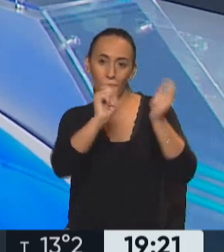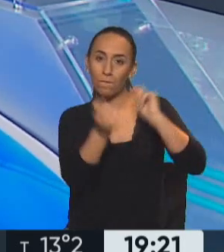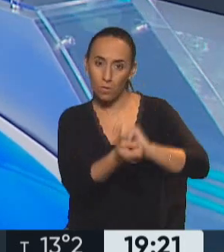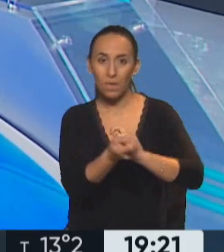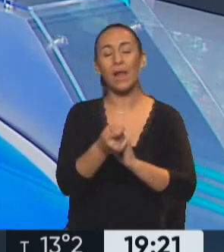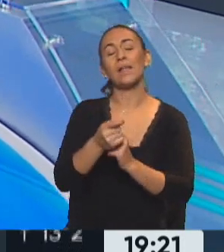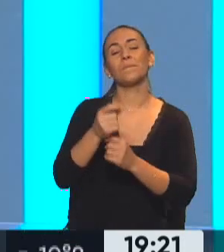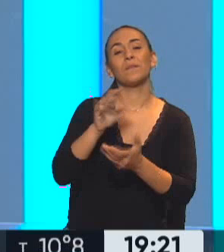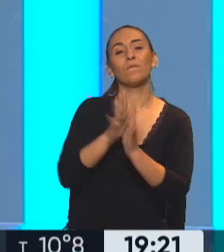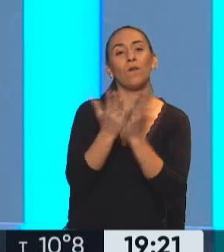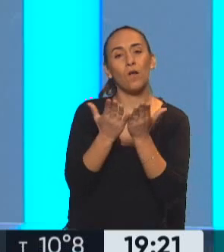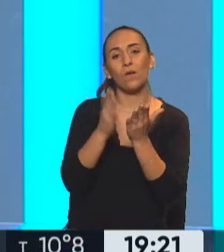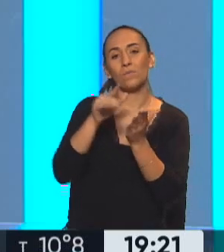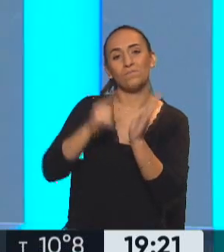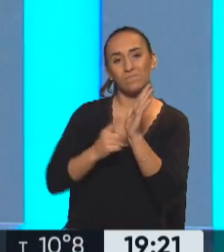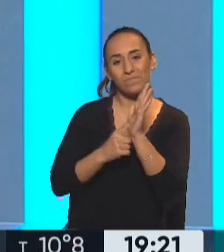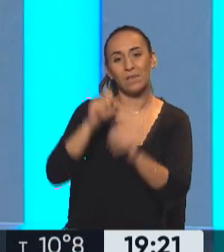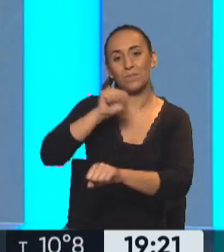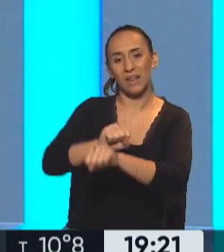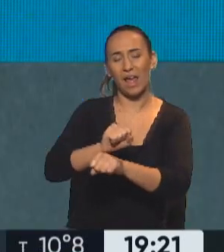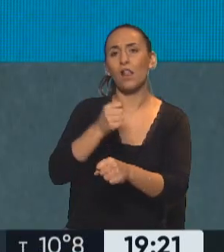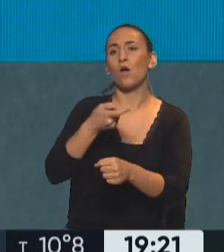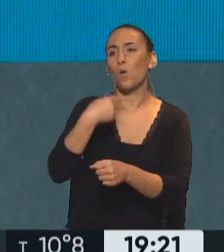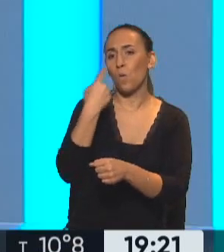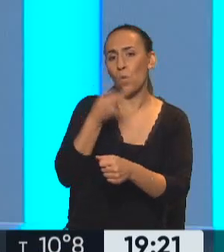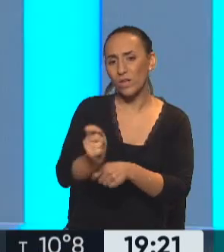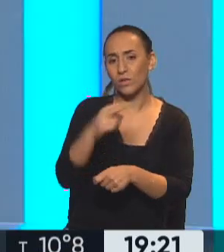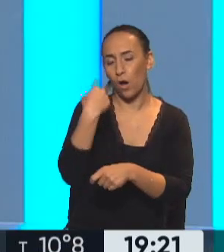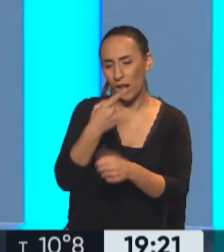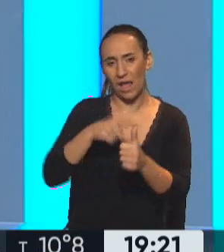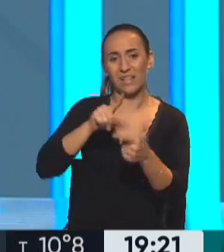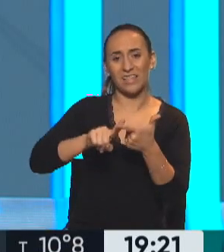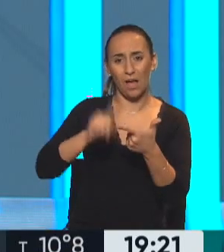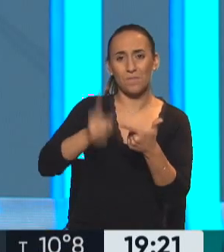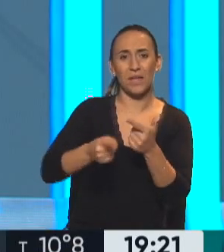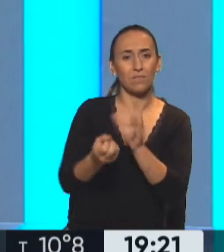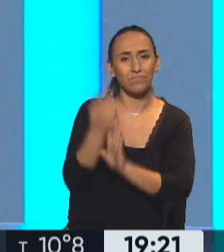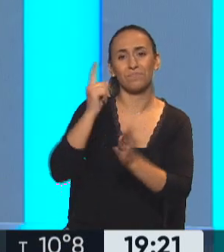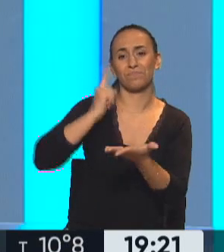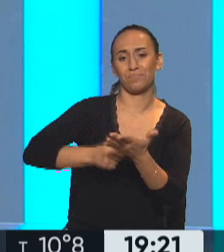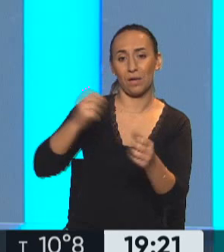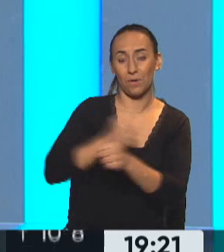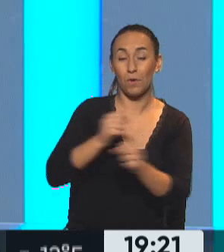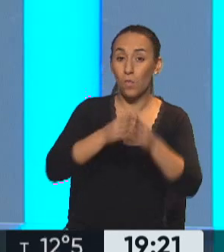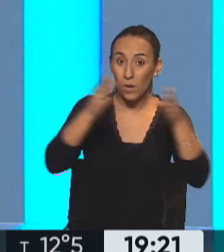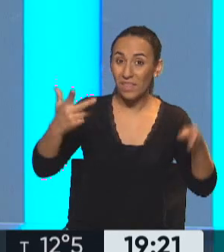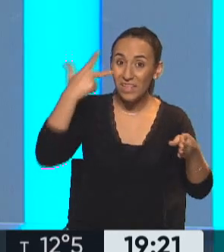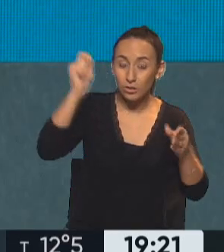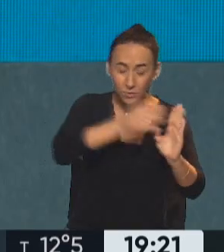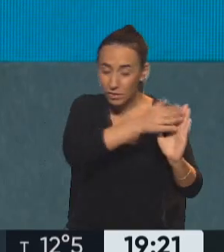enjuiciamiento penal, establecer el juicio oral, Es lo sancionar un nuevo código procesal penal, pero todo esto en 18 meses.